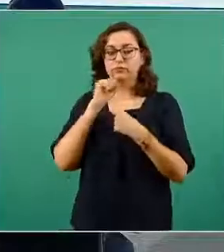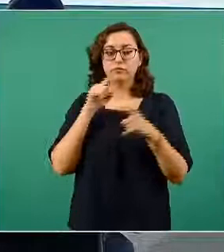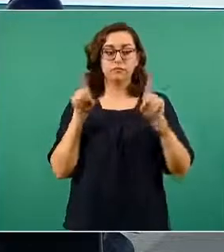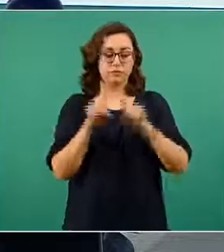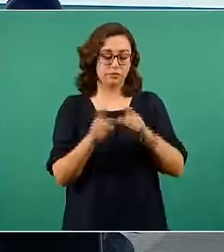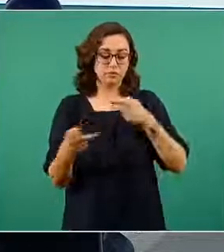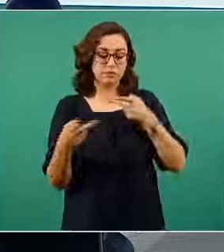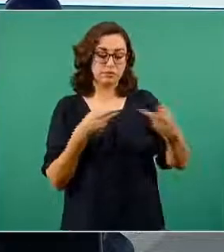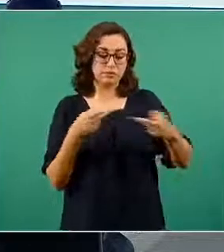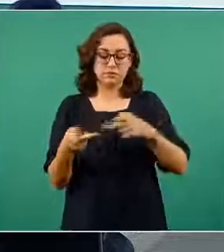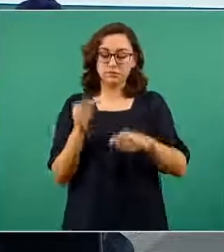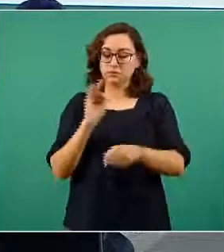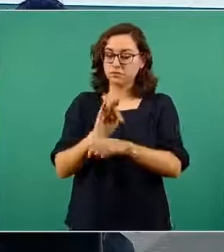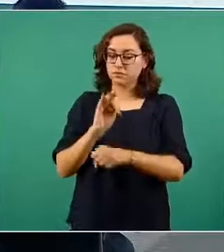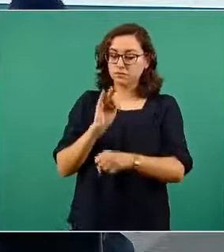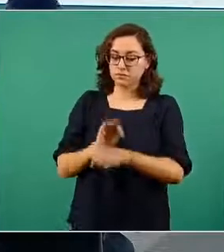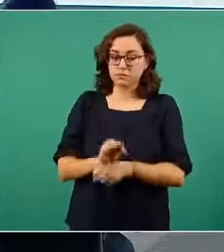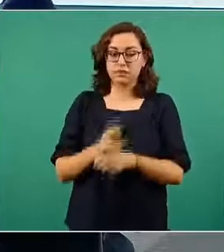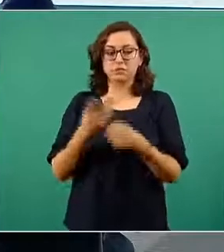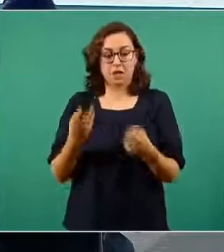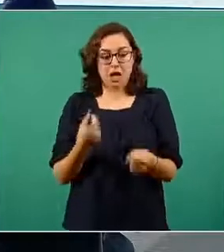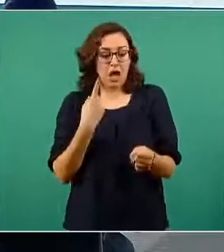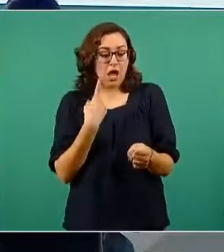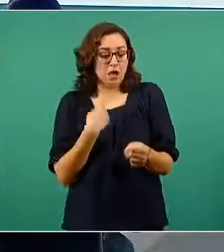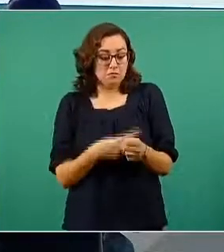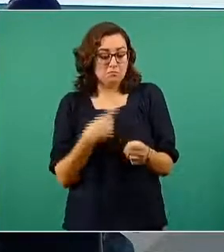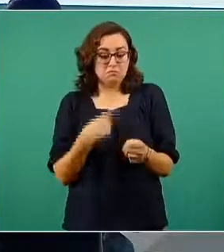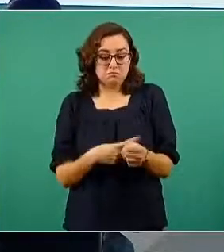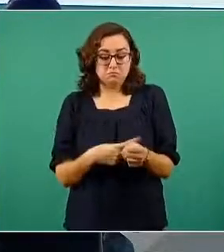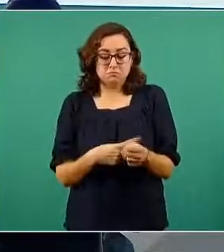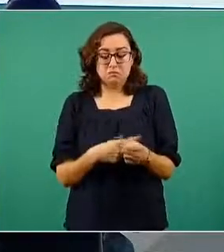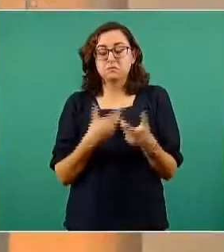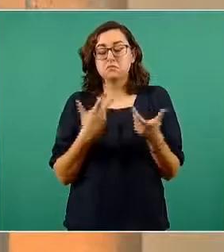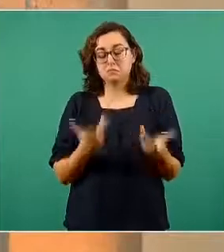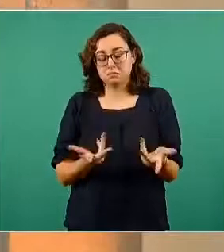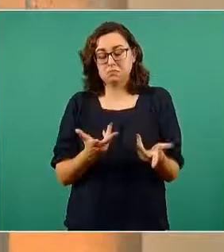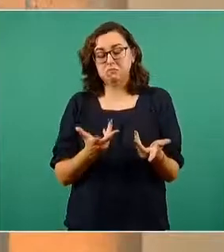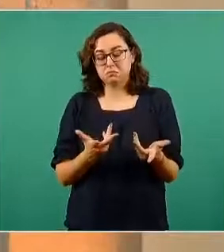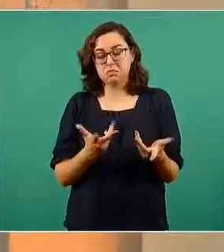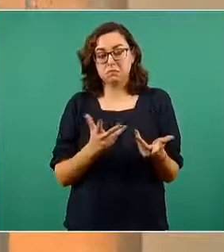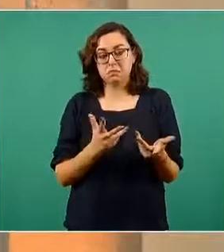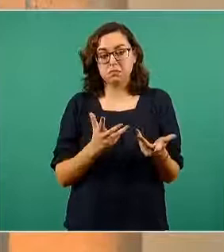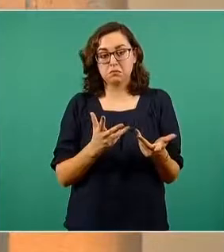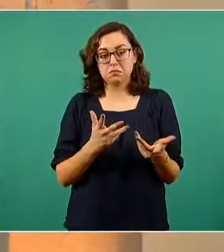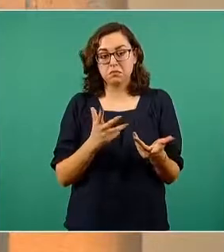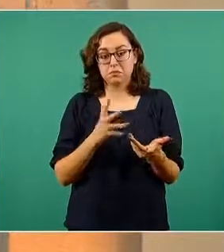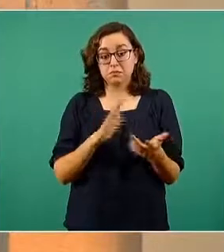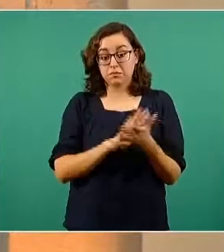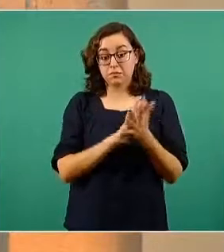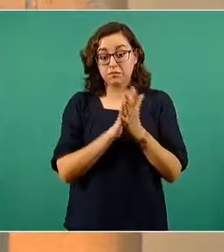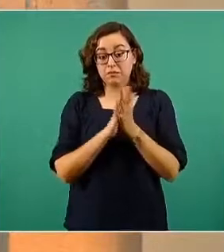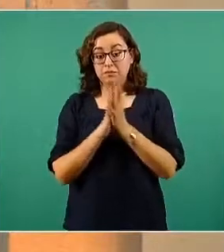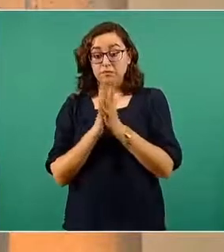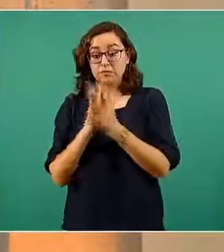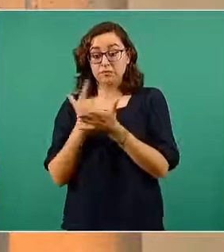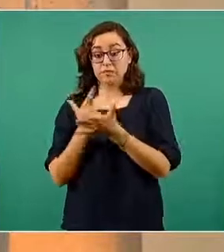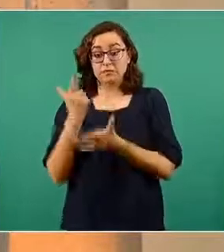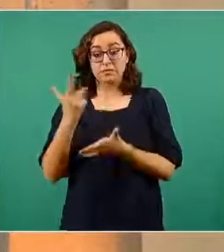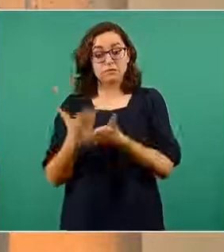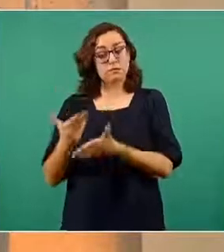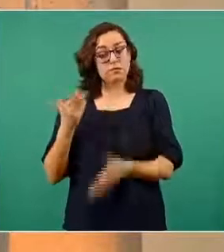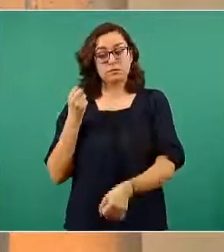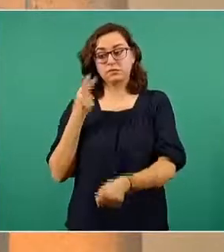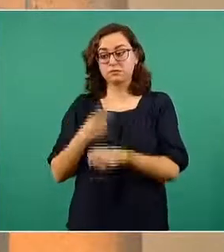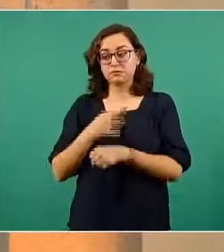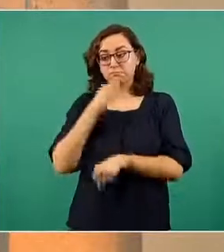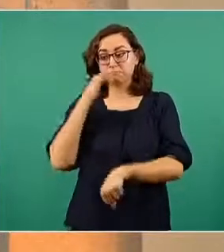de las medidas de protección, es que las personas que tienen mayor riesgo de enfermar gravemente, las hemos también comunicado